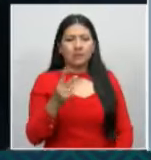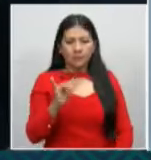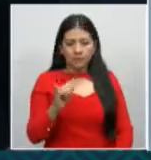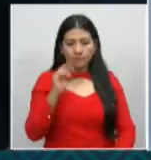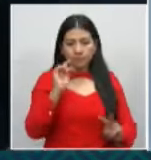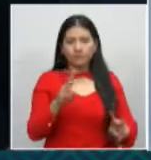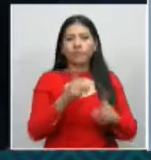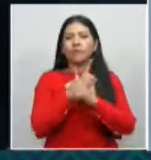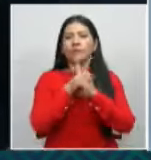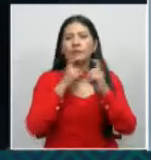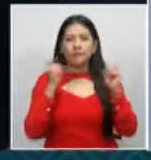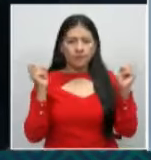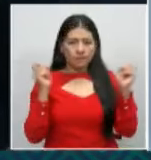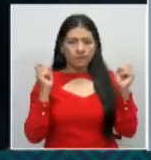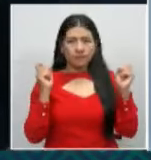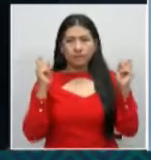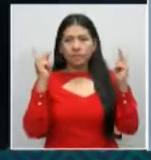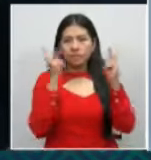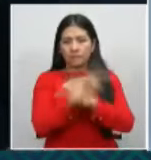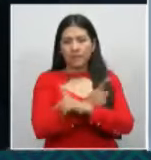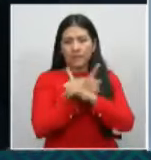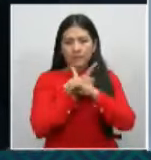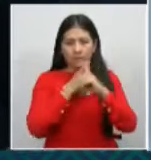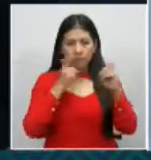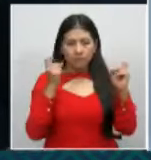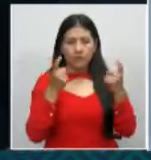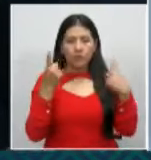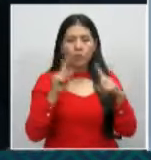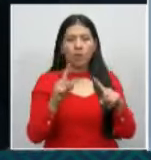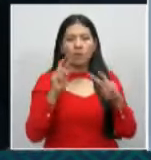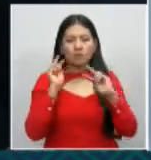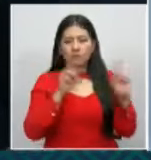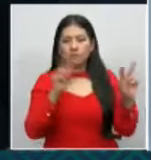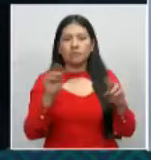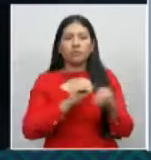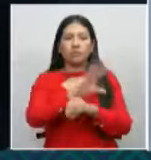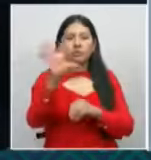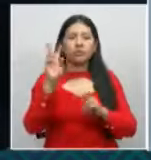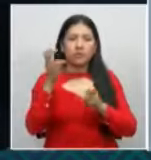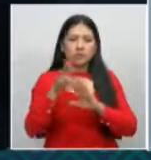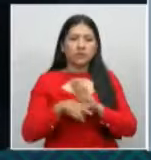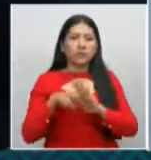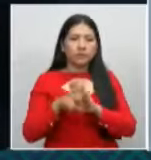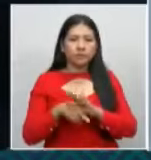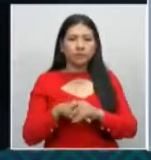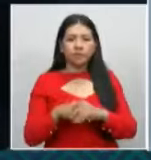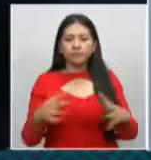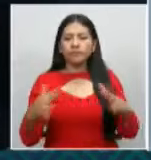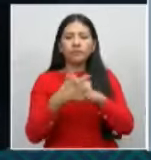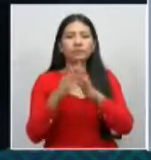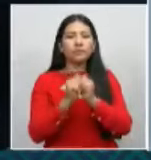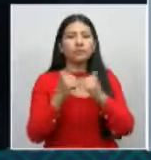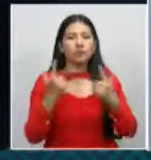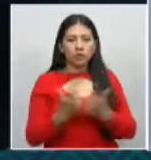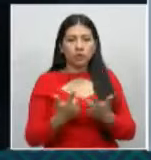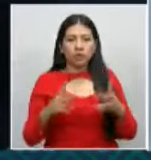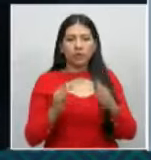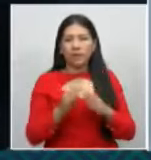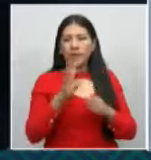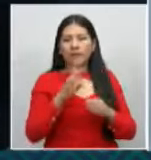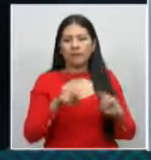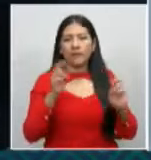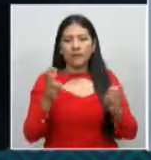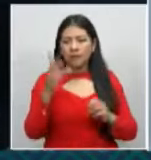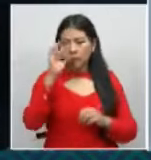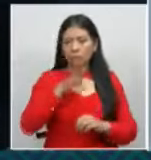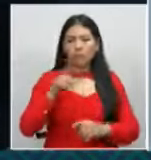aterrador el momento que reiteramos se ha viralizado en las redes sociales. Y es uno de los temas a los que se ha referido el